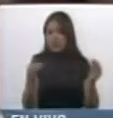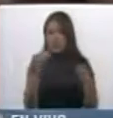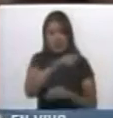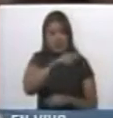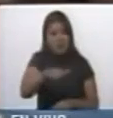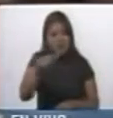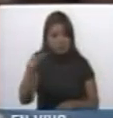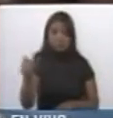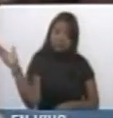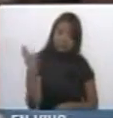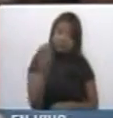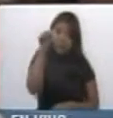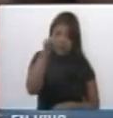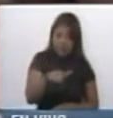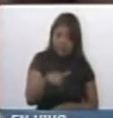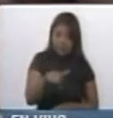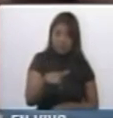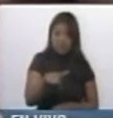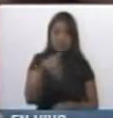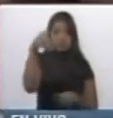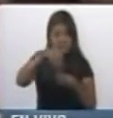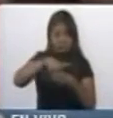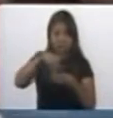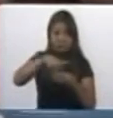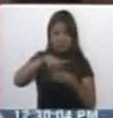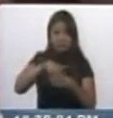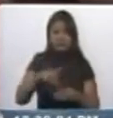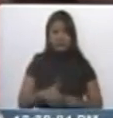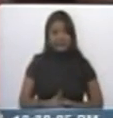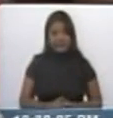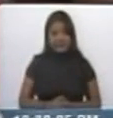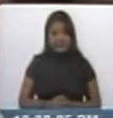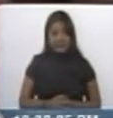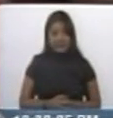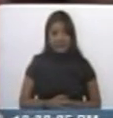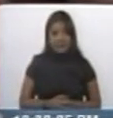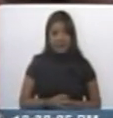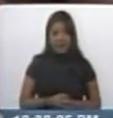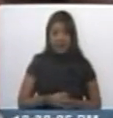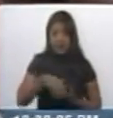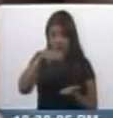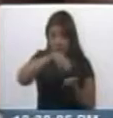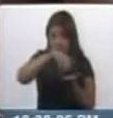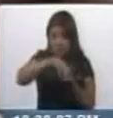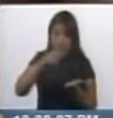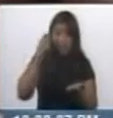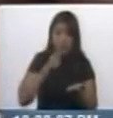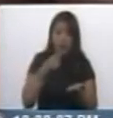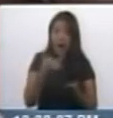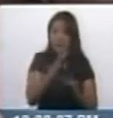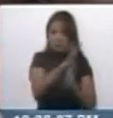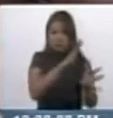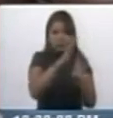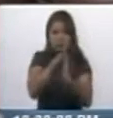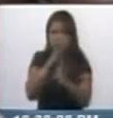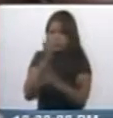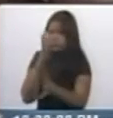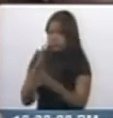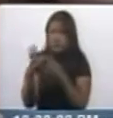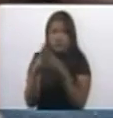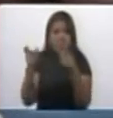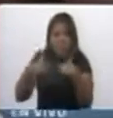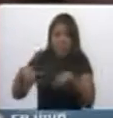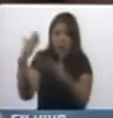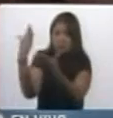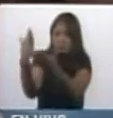que vengan a ejercer su derecho. En el Estado pues tenemos colas en todos los centros